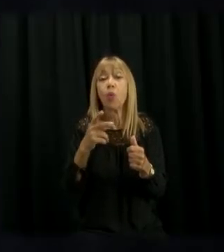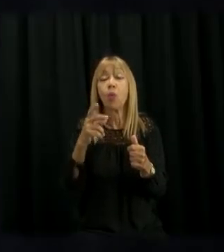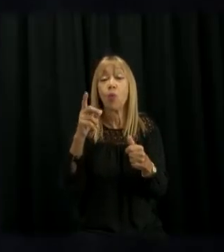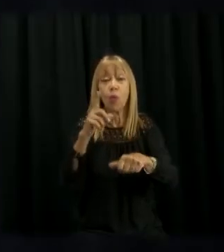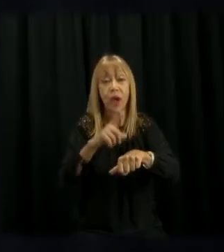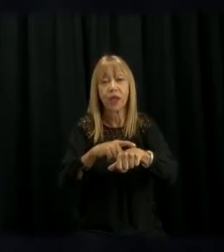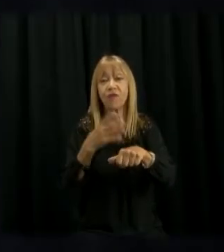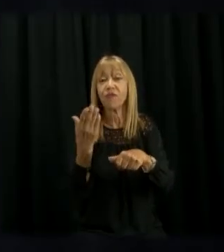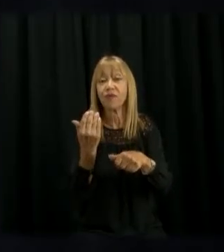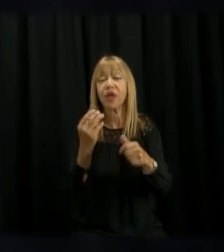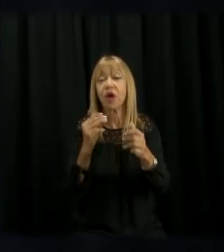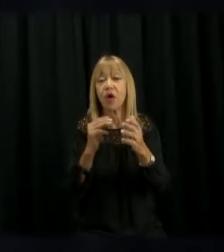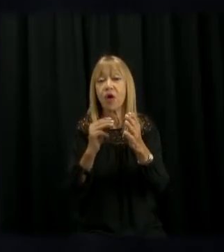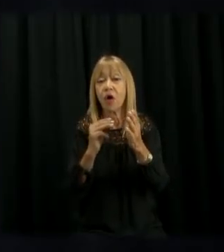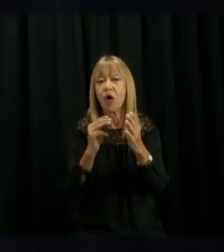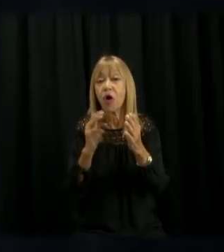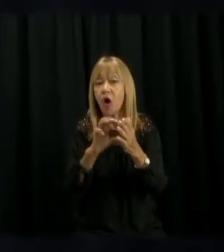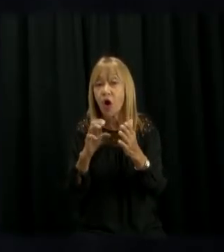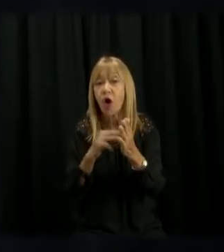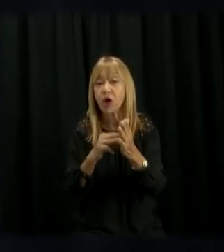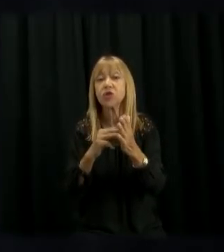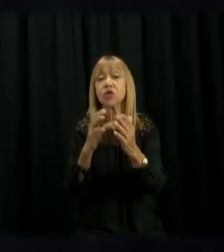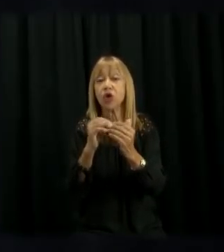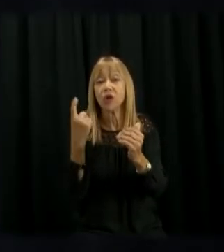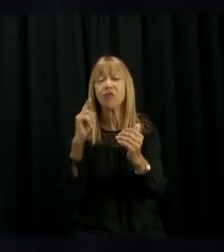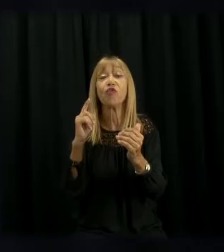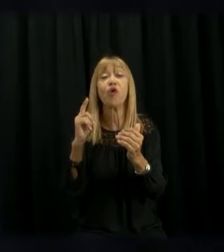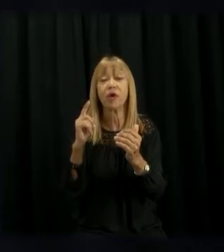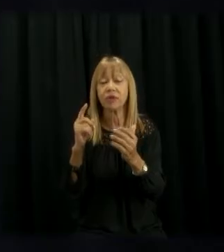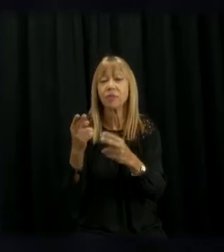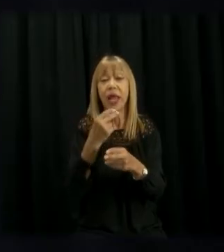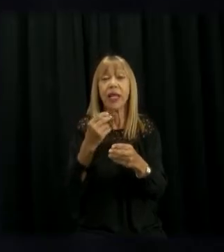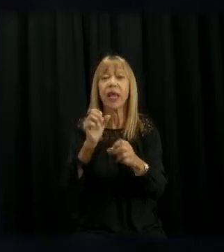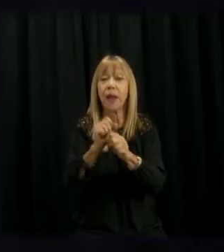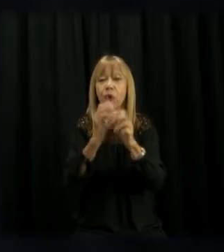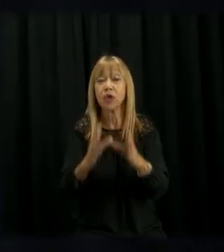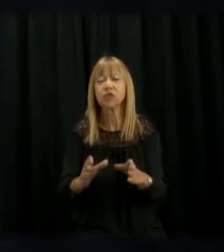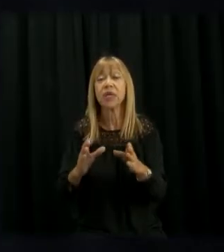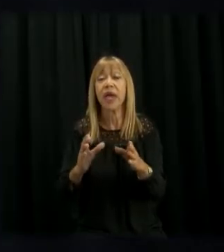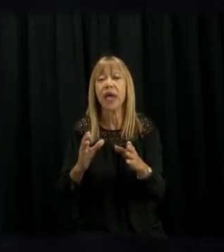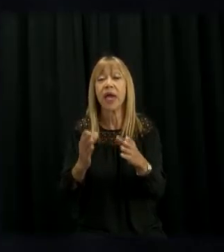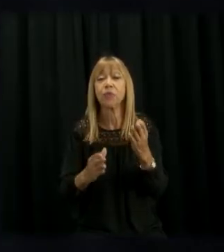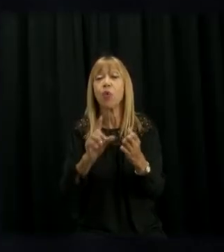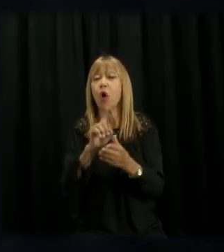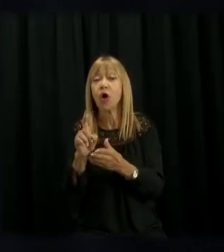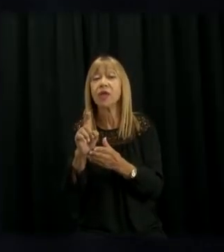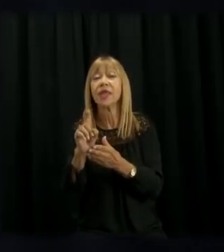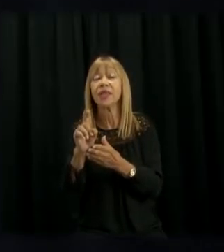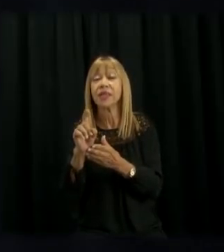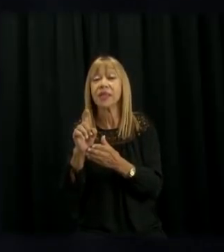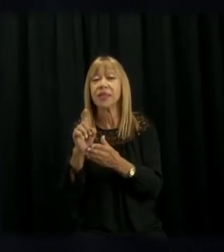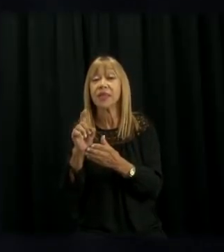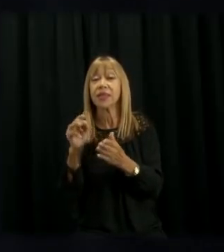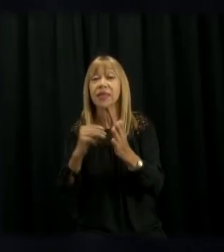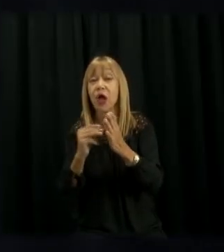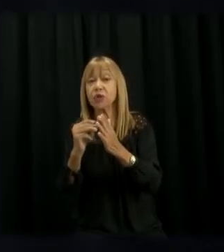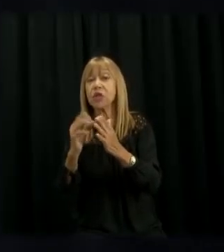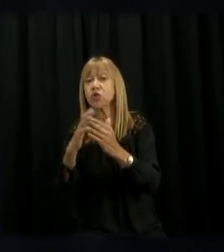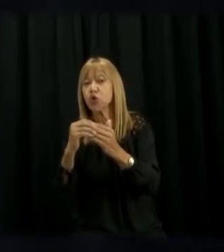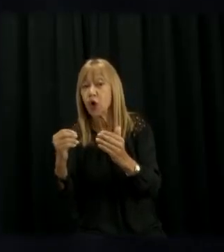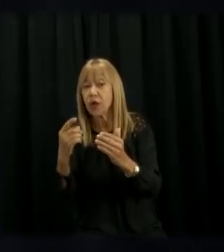Hacienda y reducir el a los demás. También un bono de